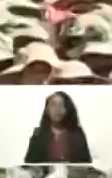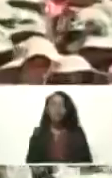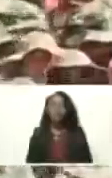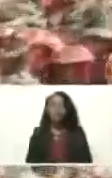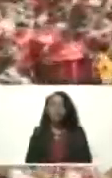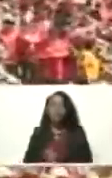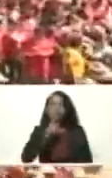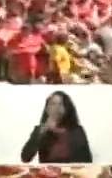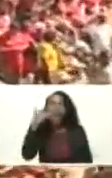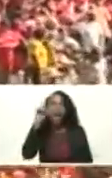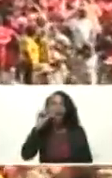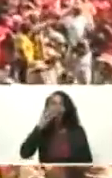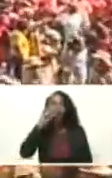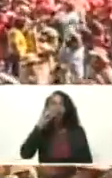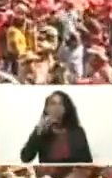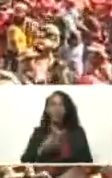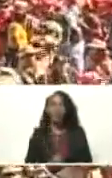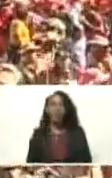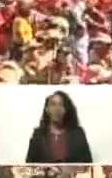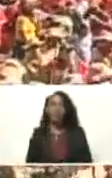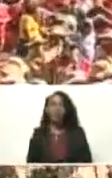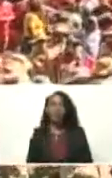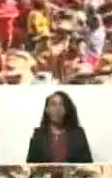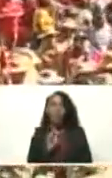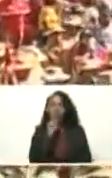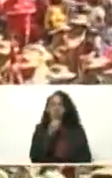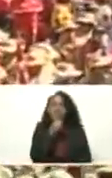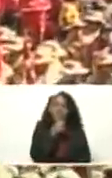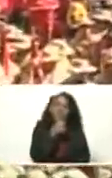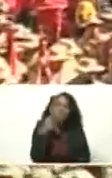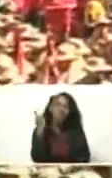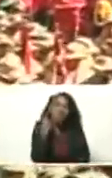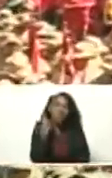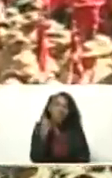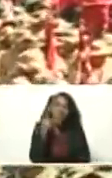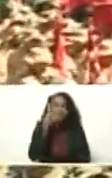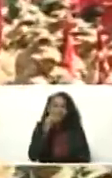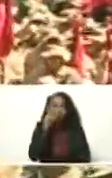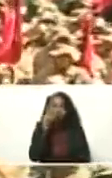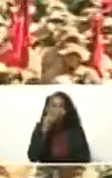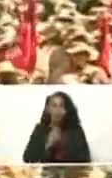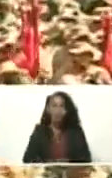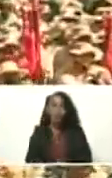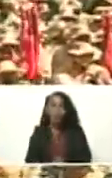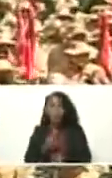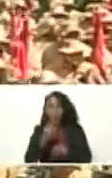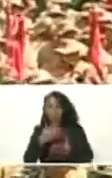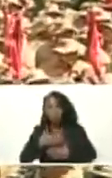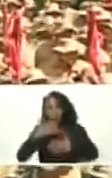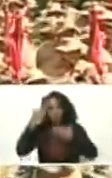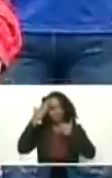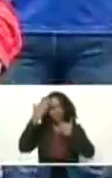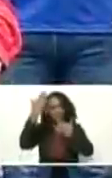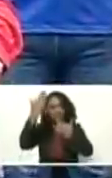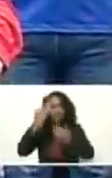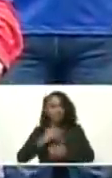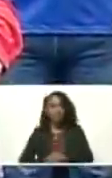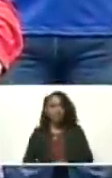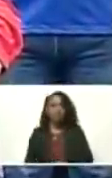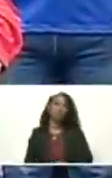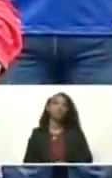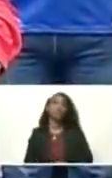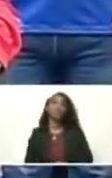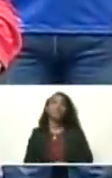¿Quién tiene Twitter? Los viejitos, solo tenemos Twitter. Bueno, mi saludo